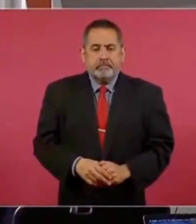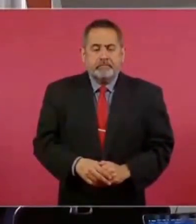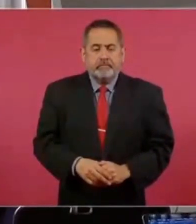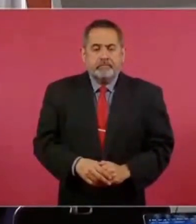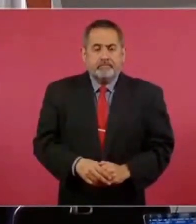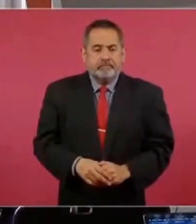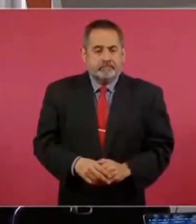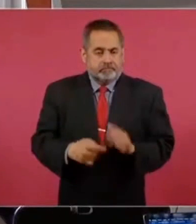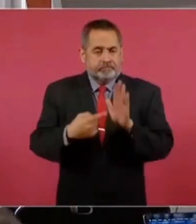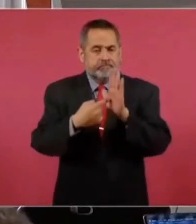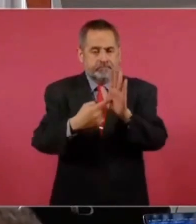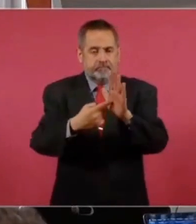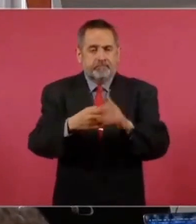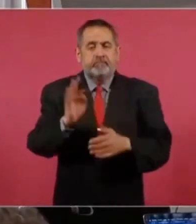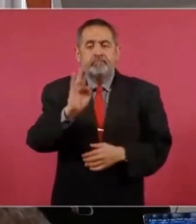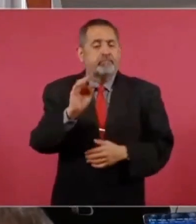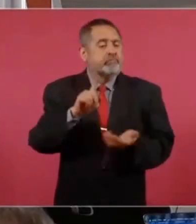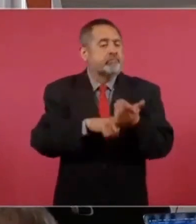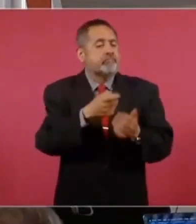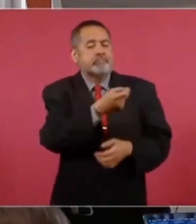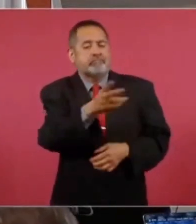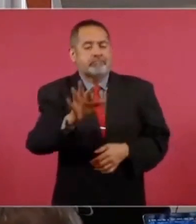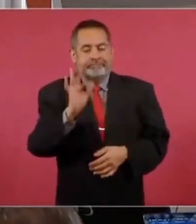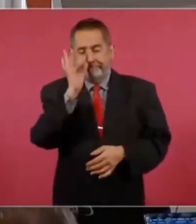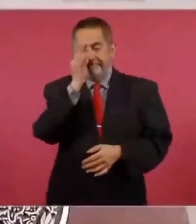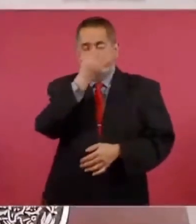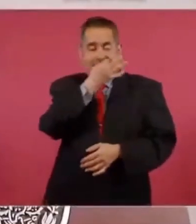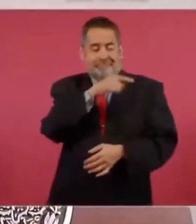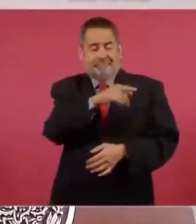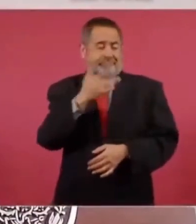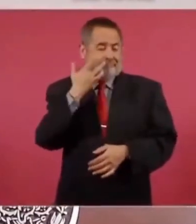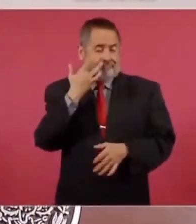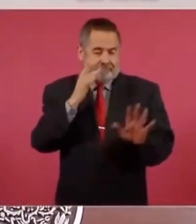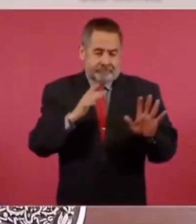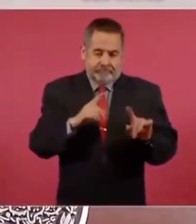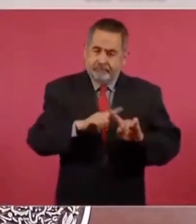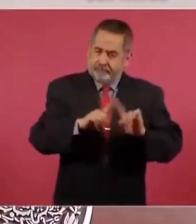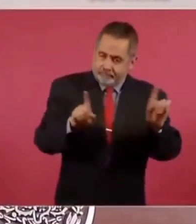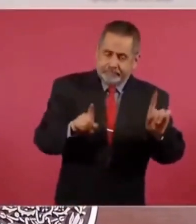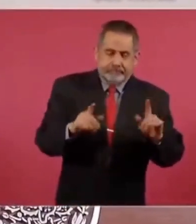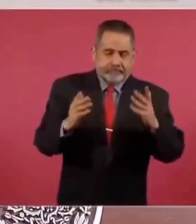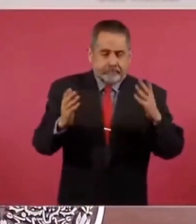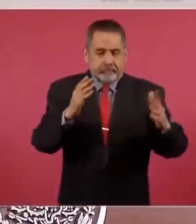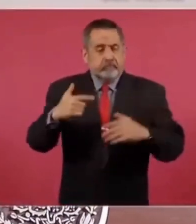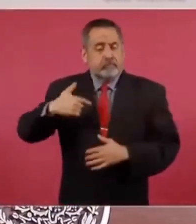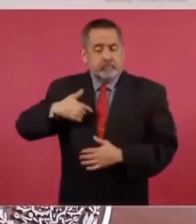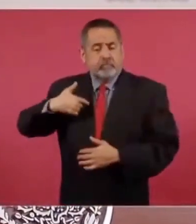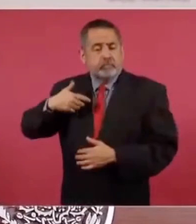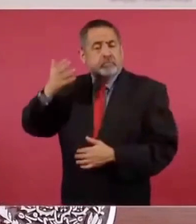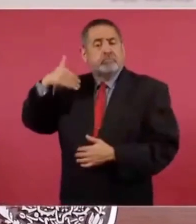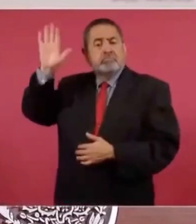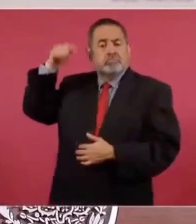porque a lo mejor ellos son fresas en comparación de lo que yo era.